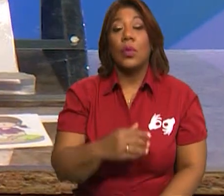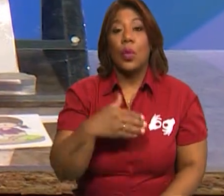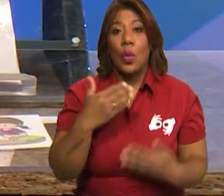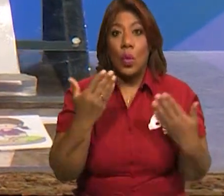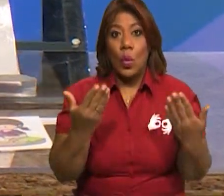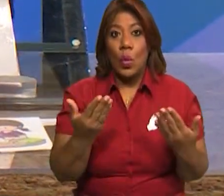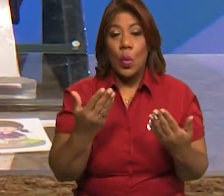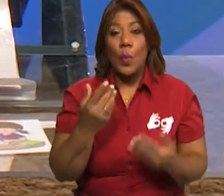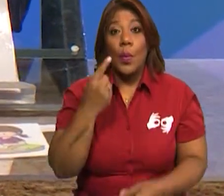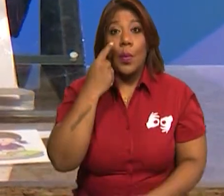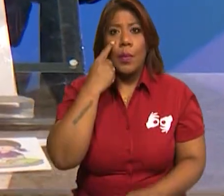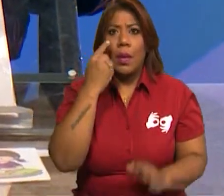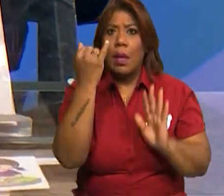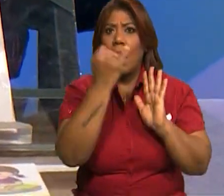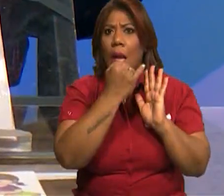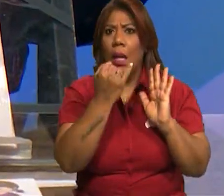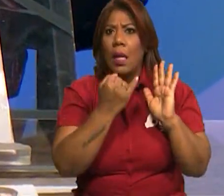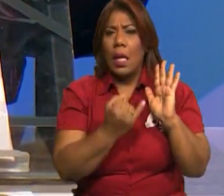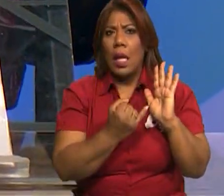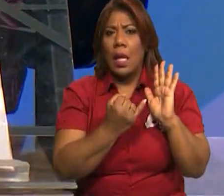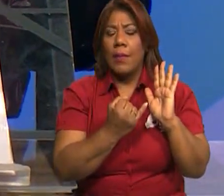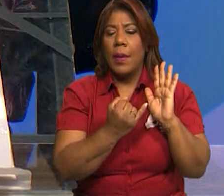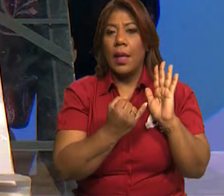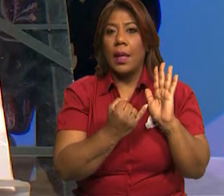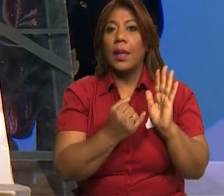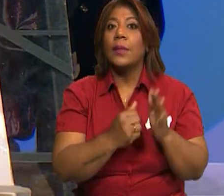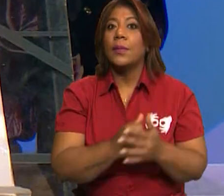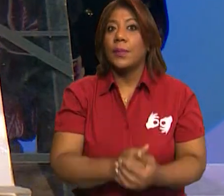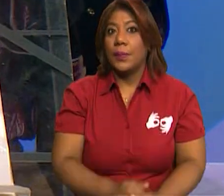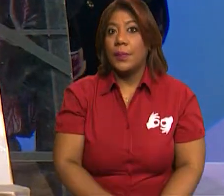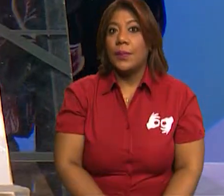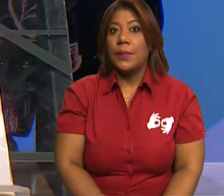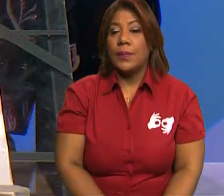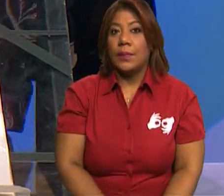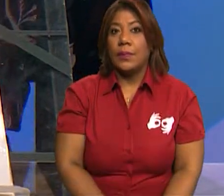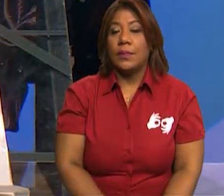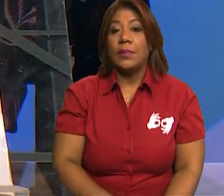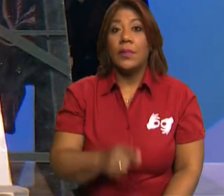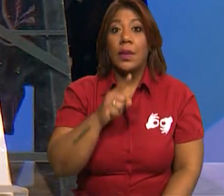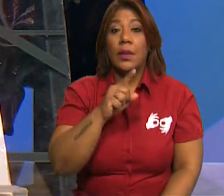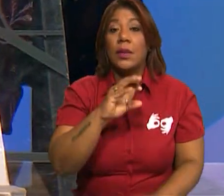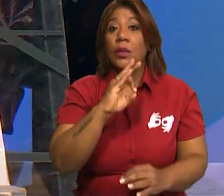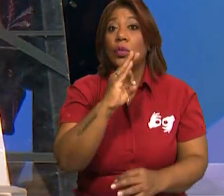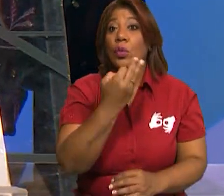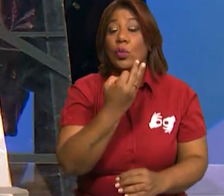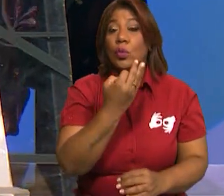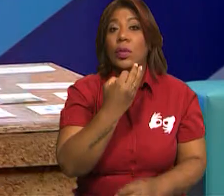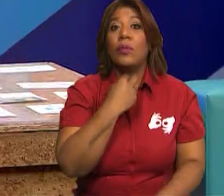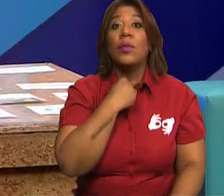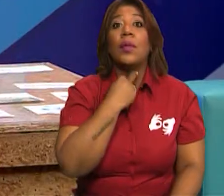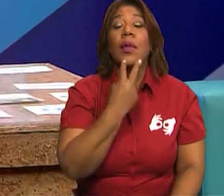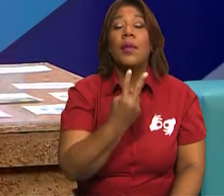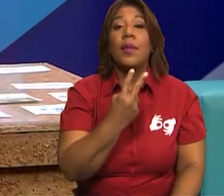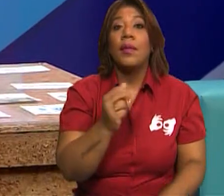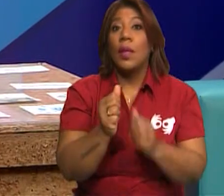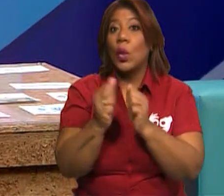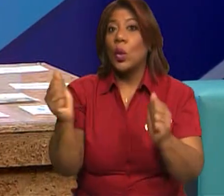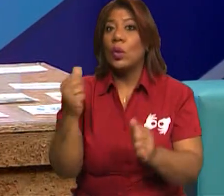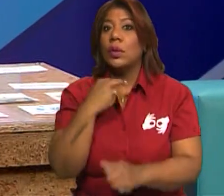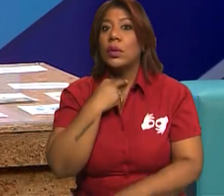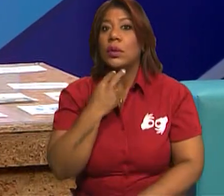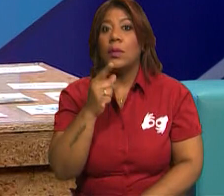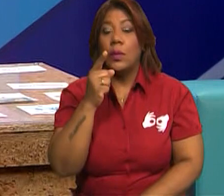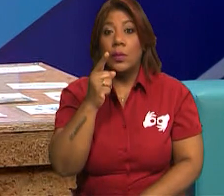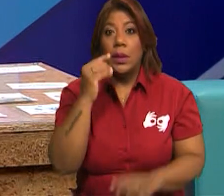ver las imágenes y vamos a ir clasificando. Este es un medio de comunicación verbal o no verbal. Observen